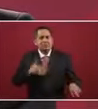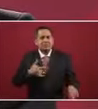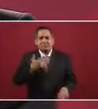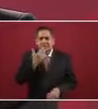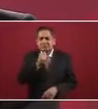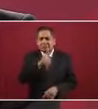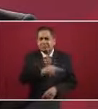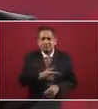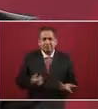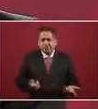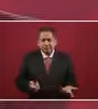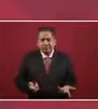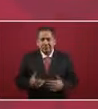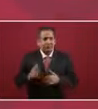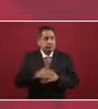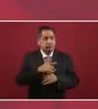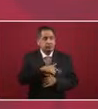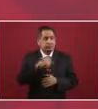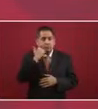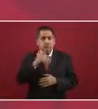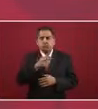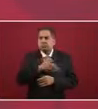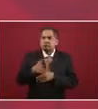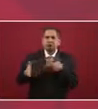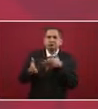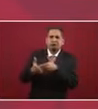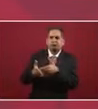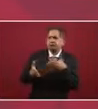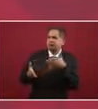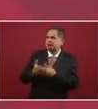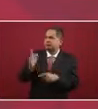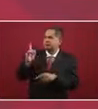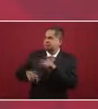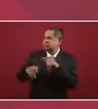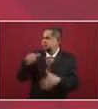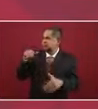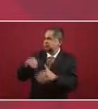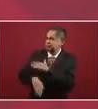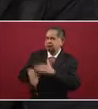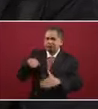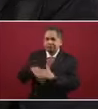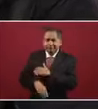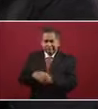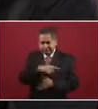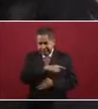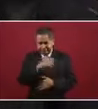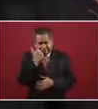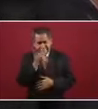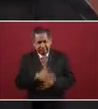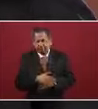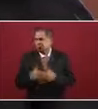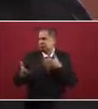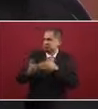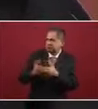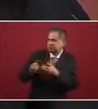el propósito es que fracasemos, que nos vaya